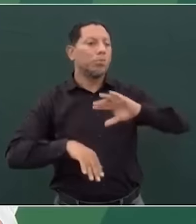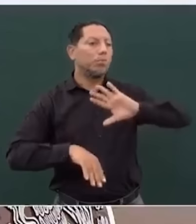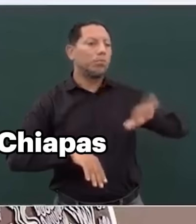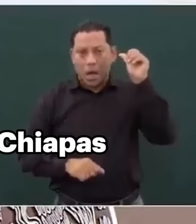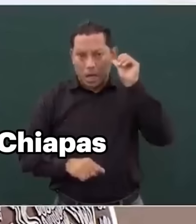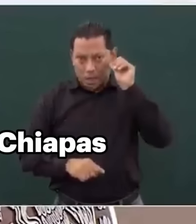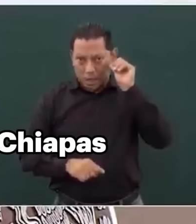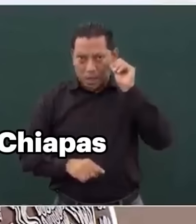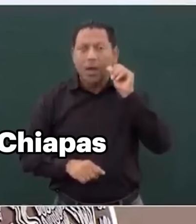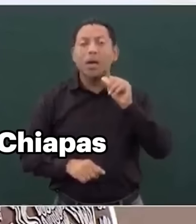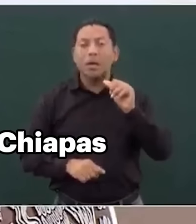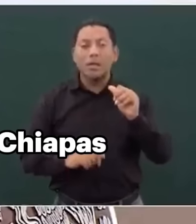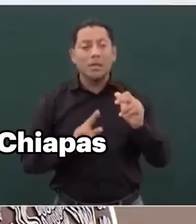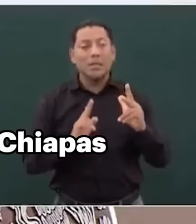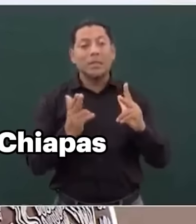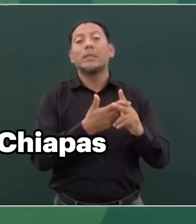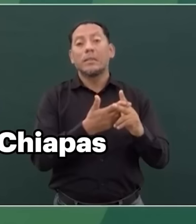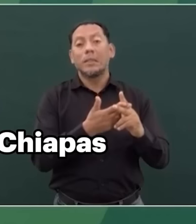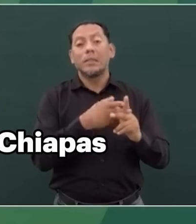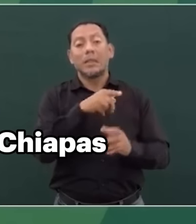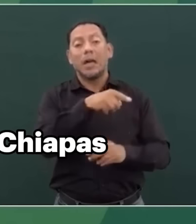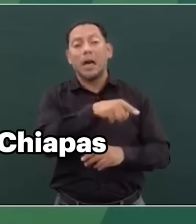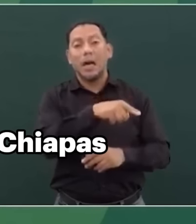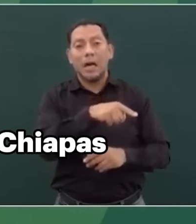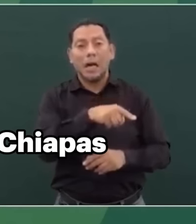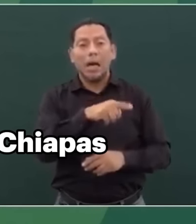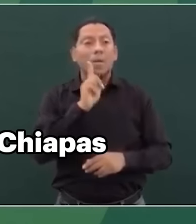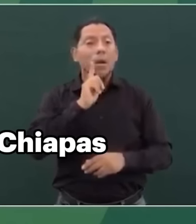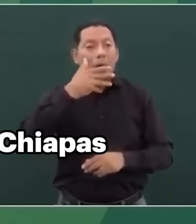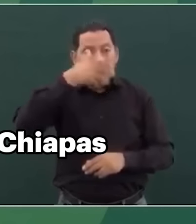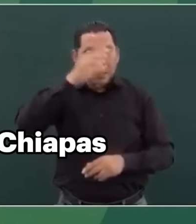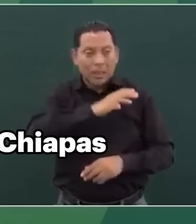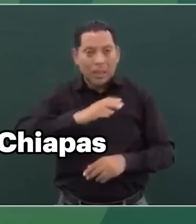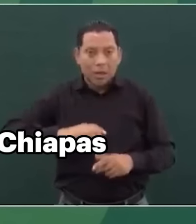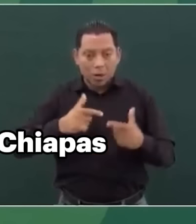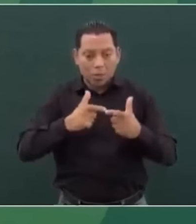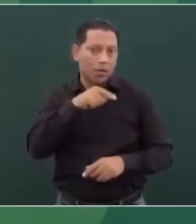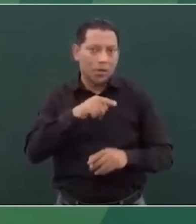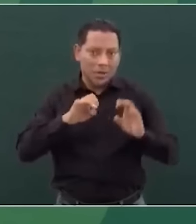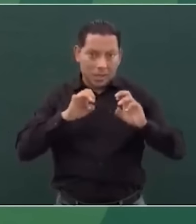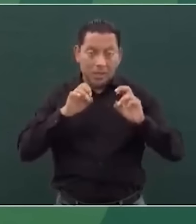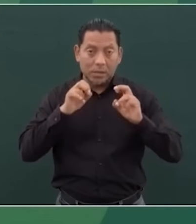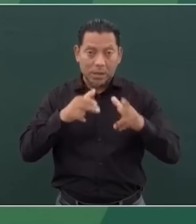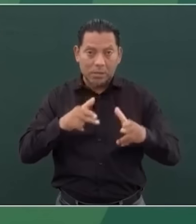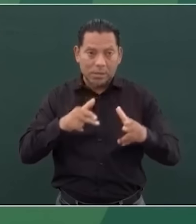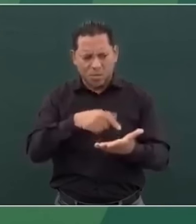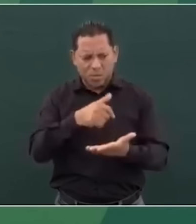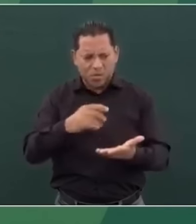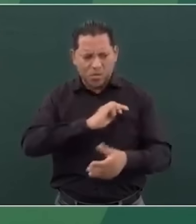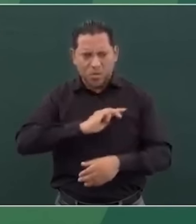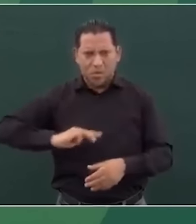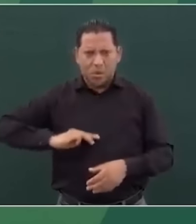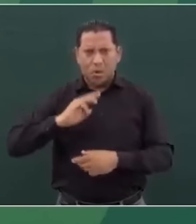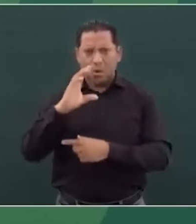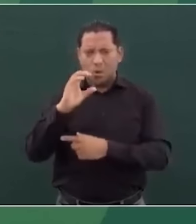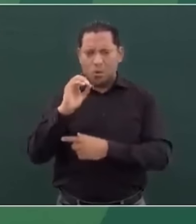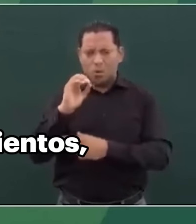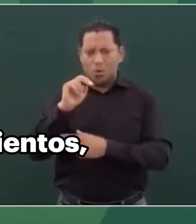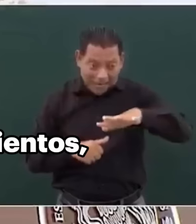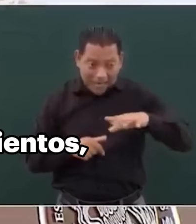vidas. Ayer asesinaron a la candidata de un partido de Chiapas en la Concordia. Y en